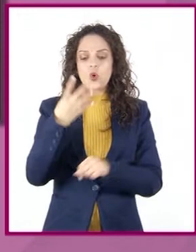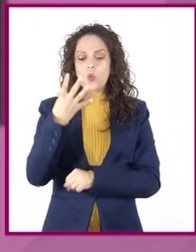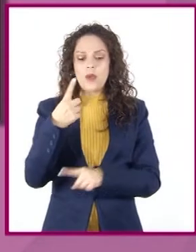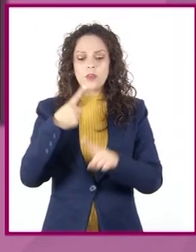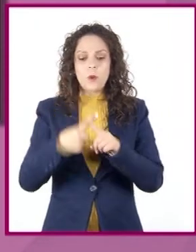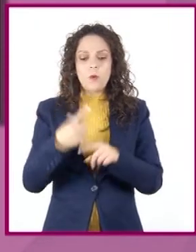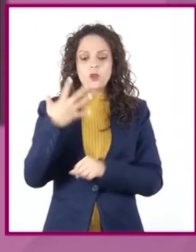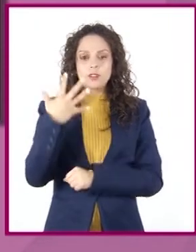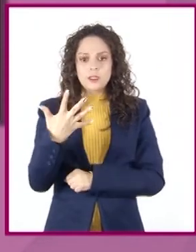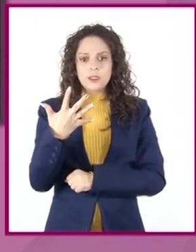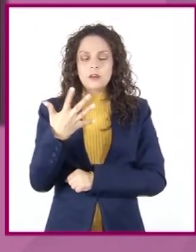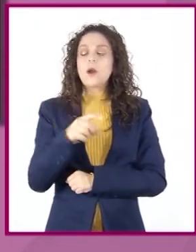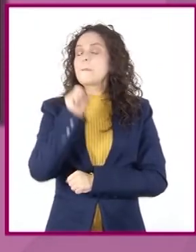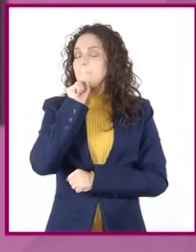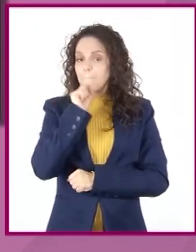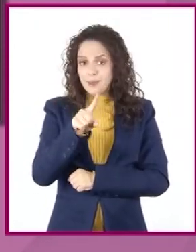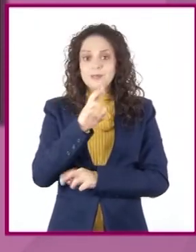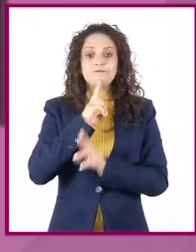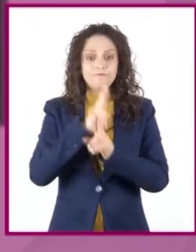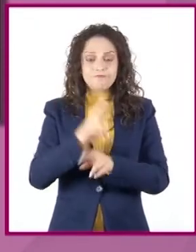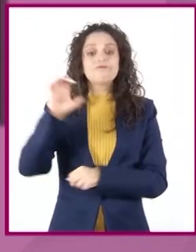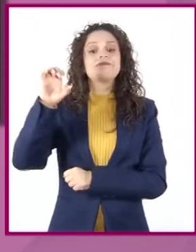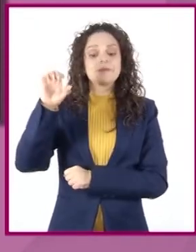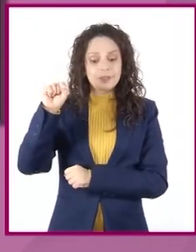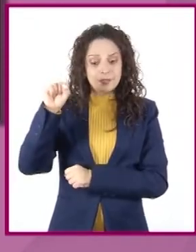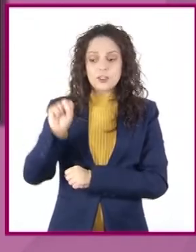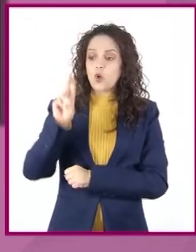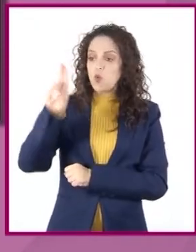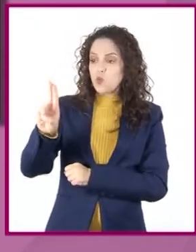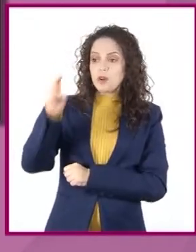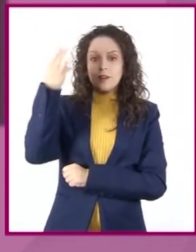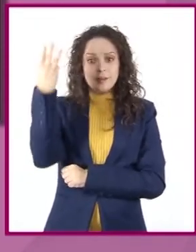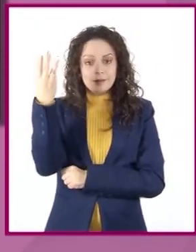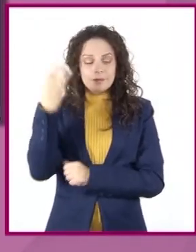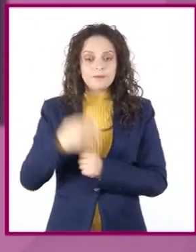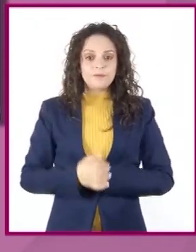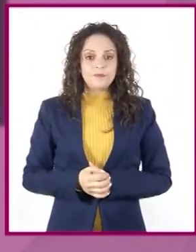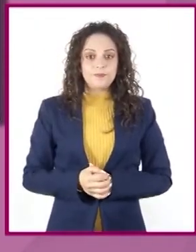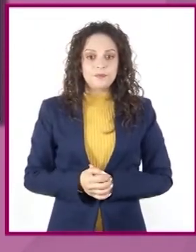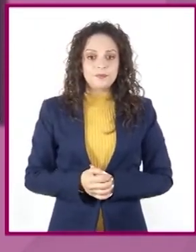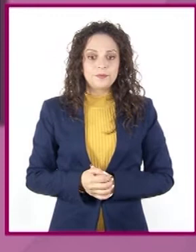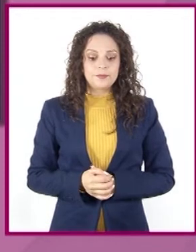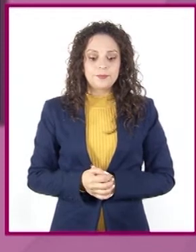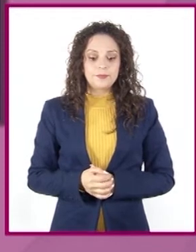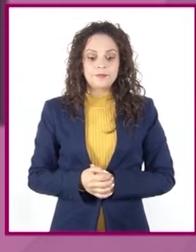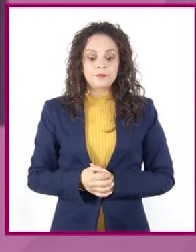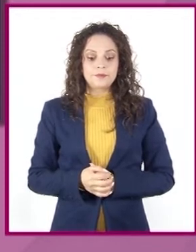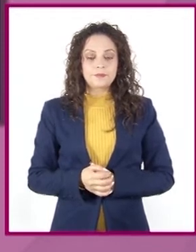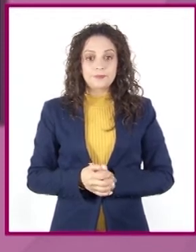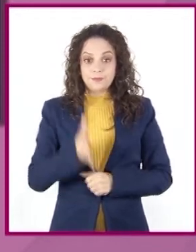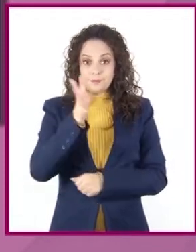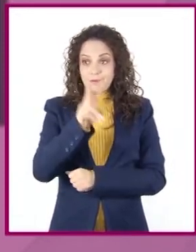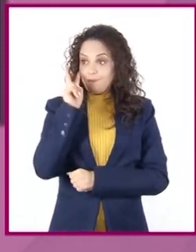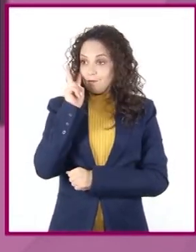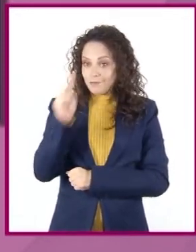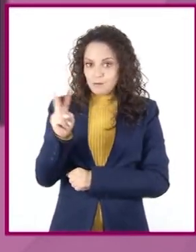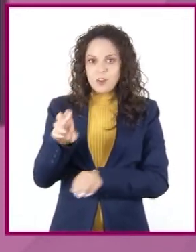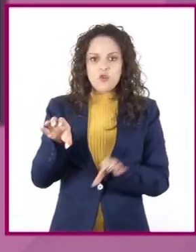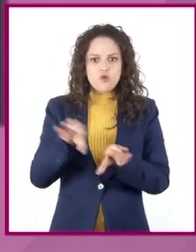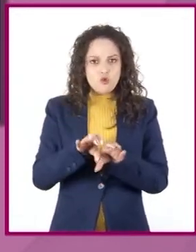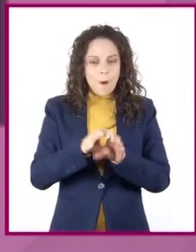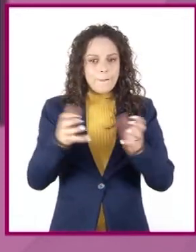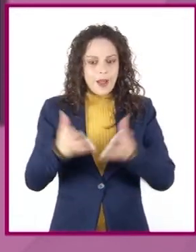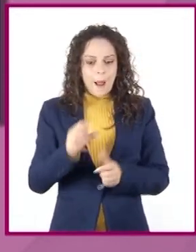5 igual a 60. 60 unidades cúbicas. Ahora que ya vimos paso a paso